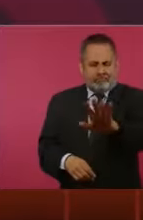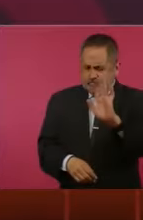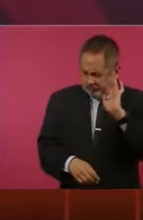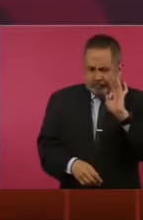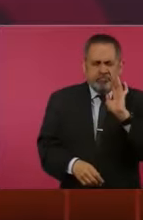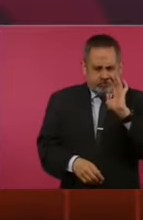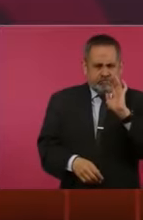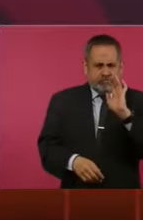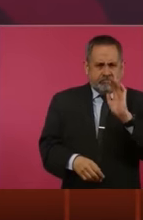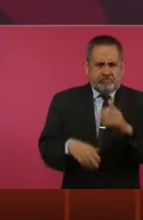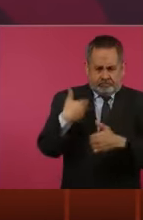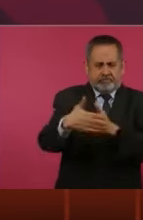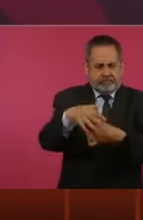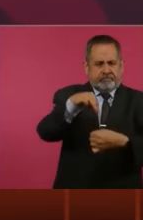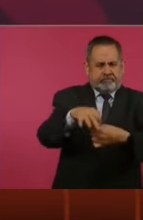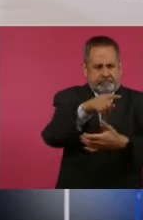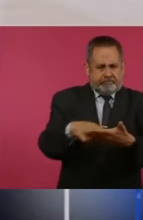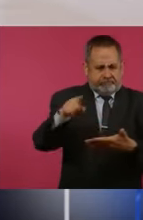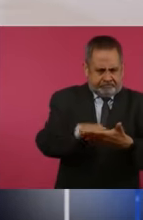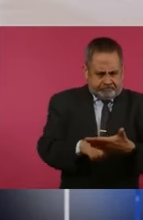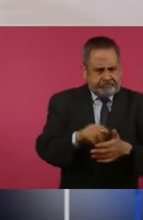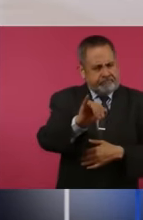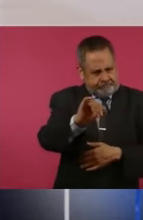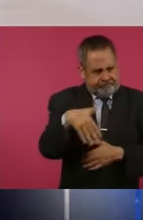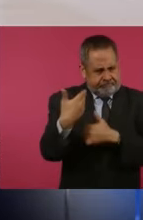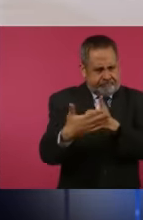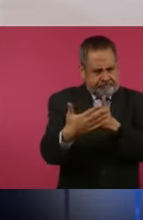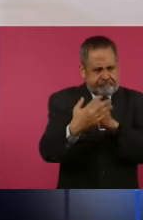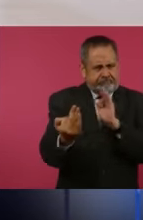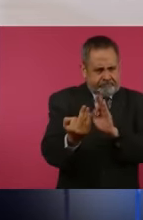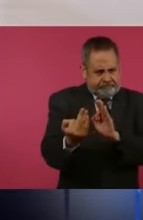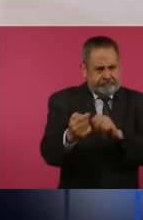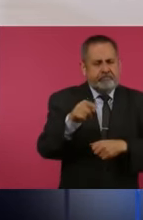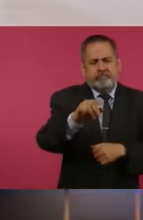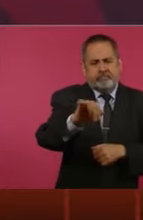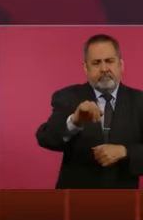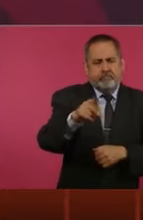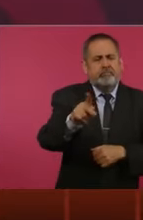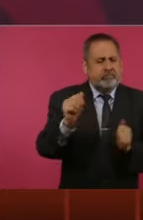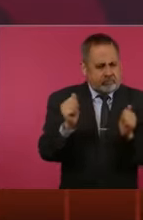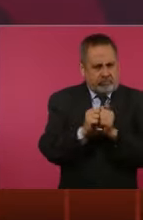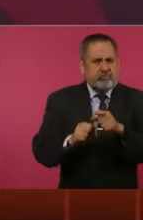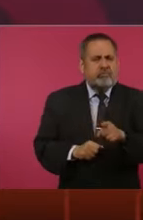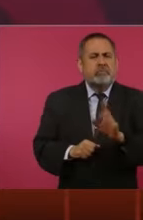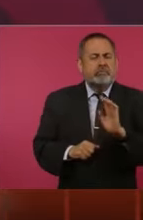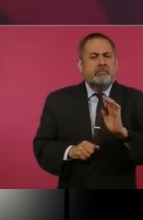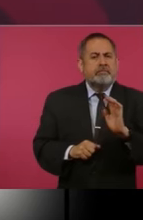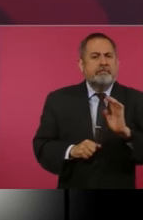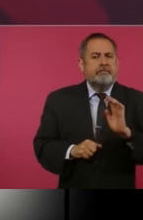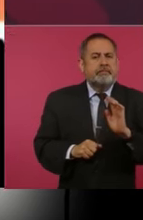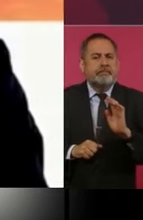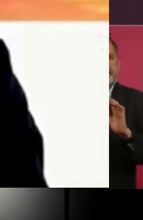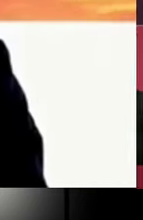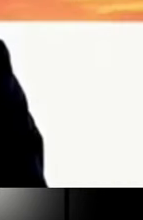Hola, ¿qué tal, amigos? Sean bienvenidos a Gol México. El presidente Luis Arce transmitió a México la solidaridad de Bolivia por el asalto a su